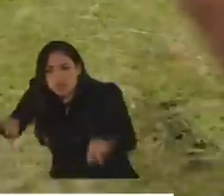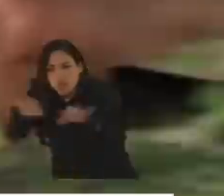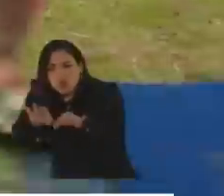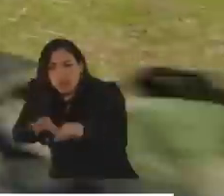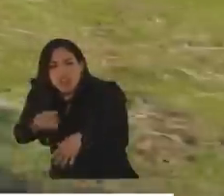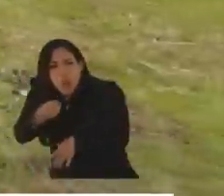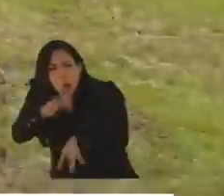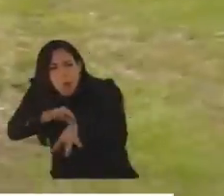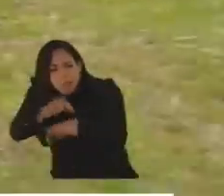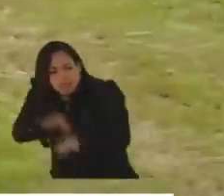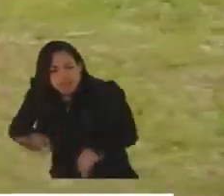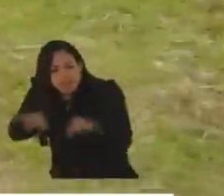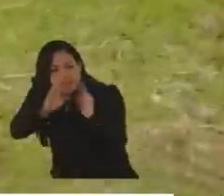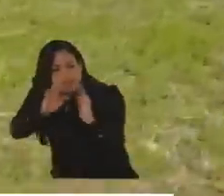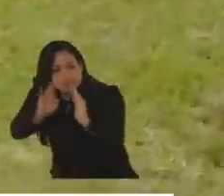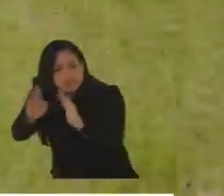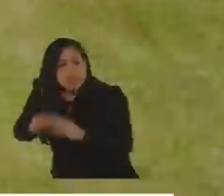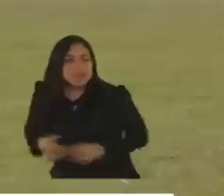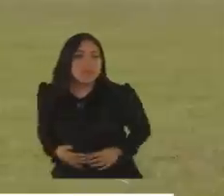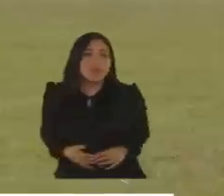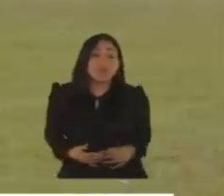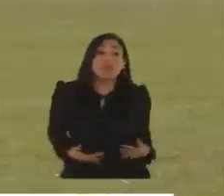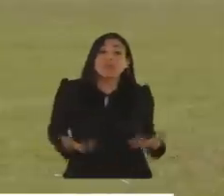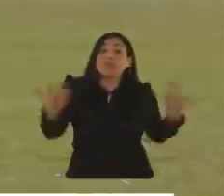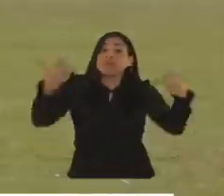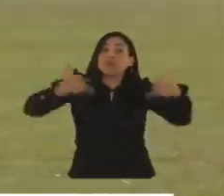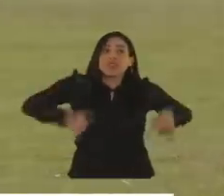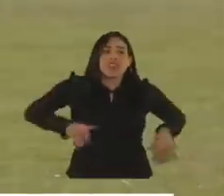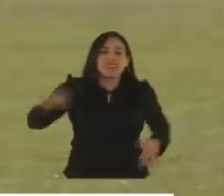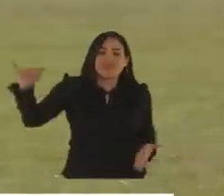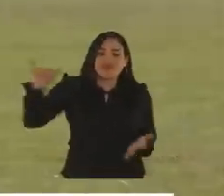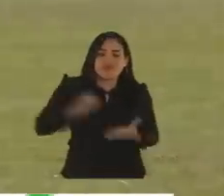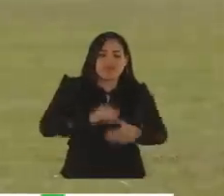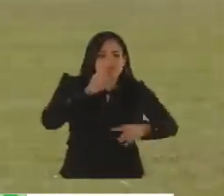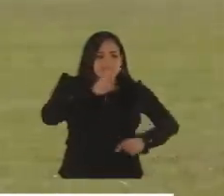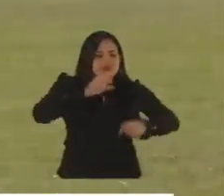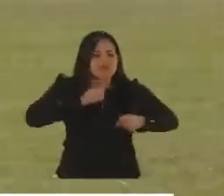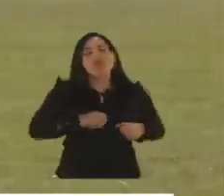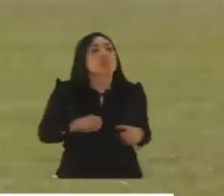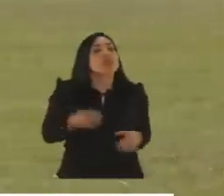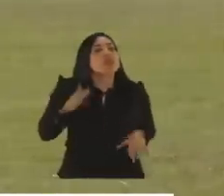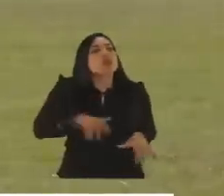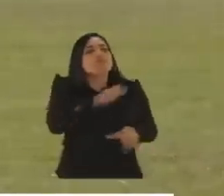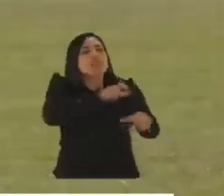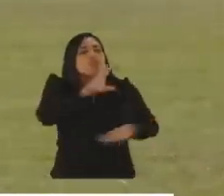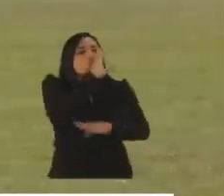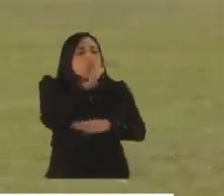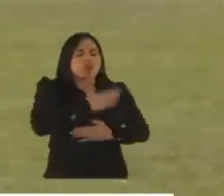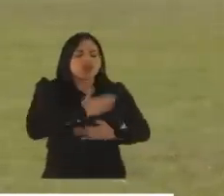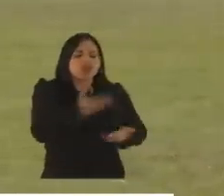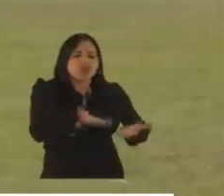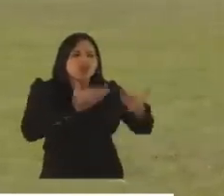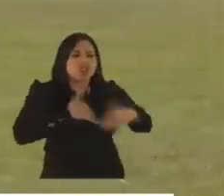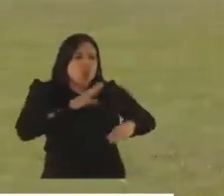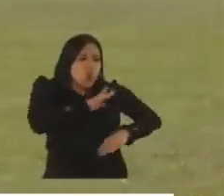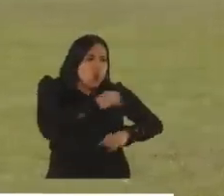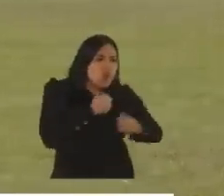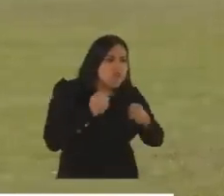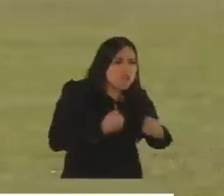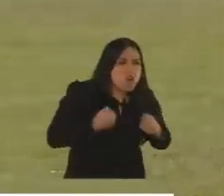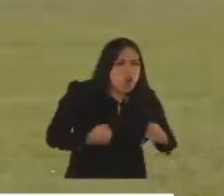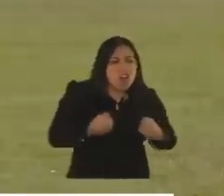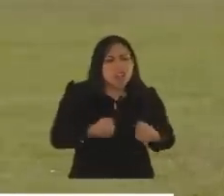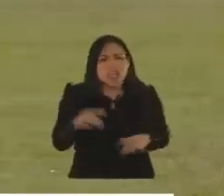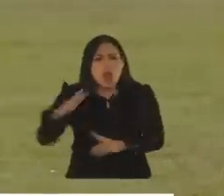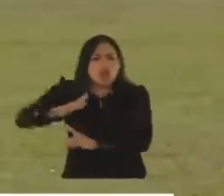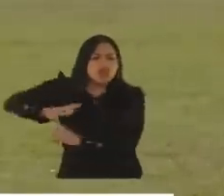habitacional y médica que necesitaron. Una vez más, su Fuerza Aérea Colombiana pone a disposición de los colombianos todas sus capacidades y